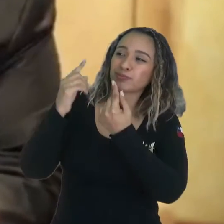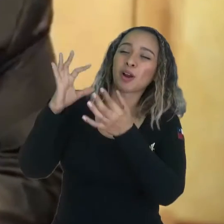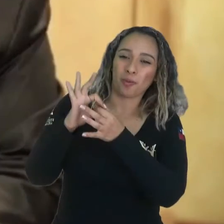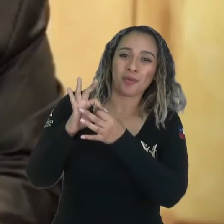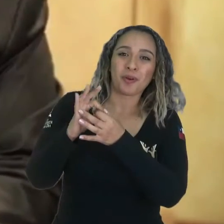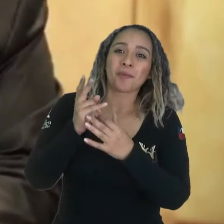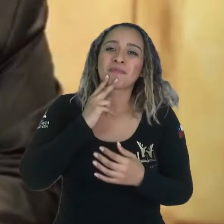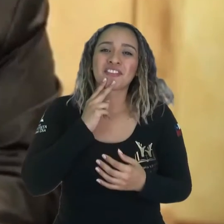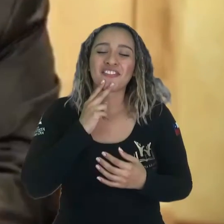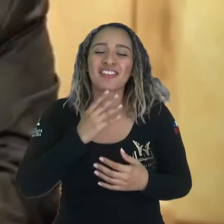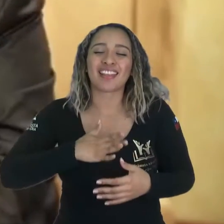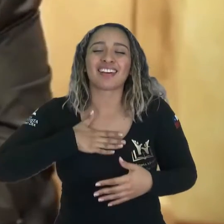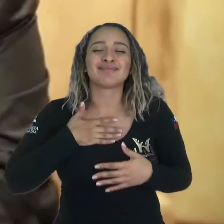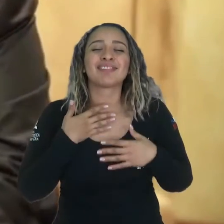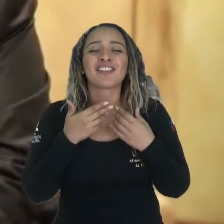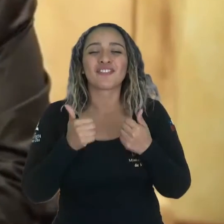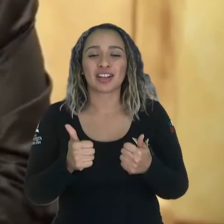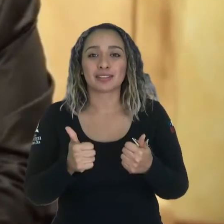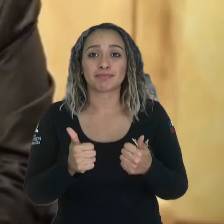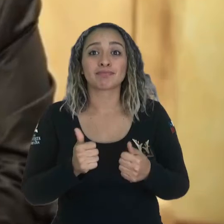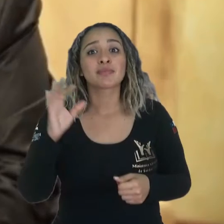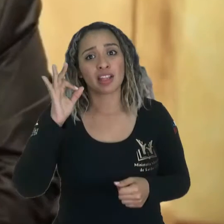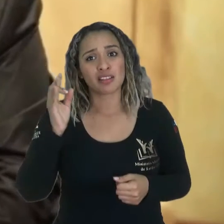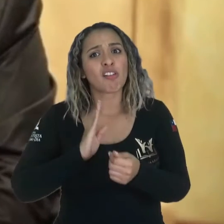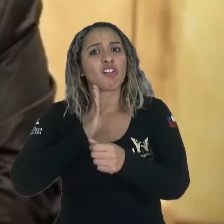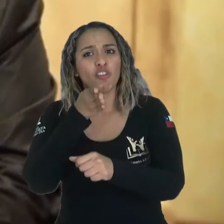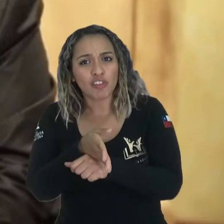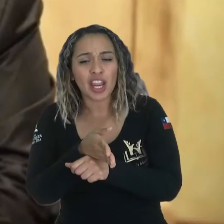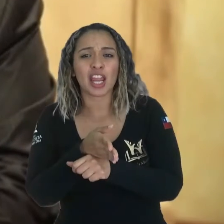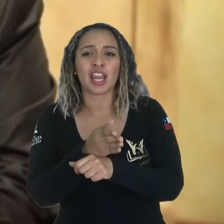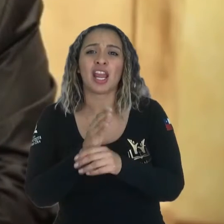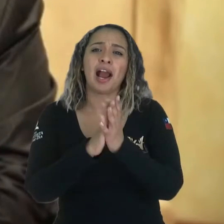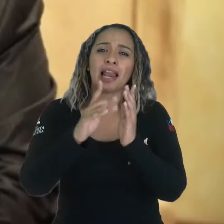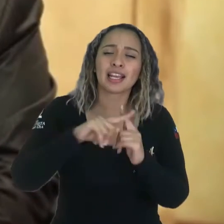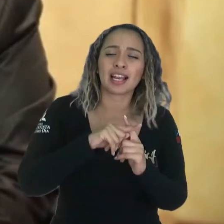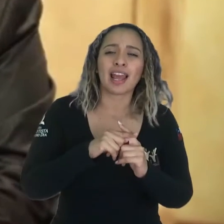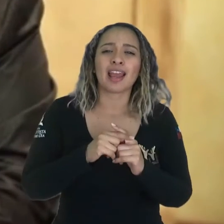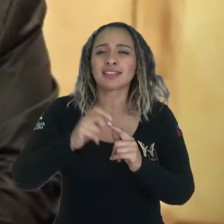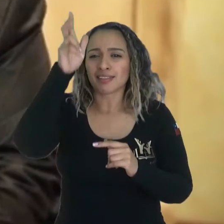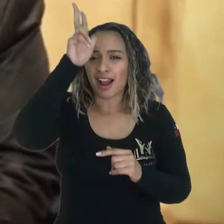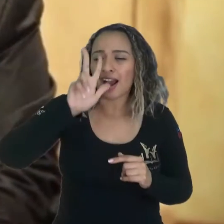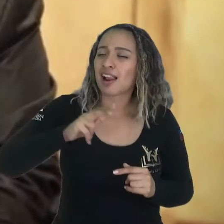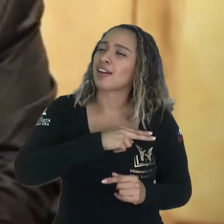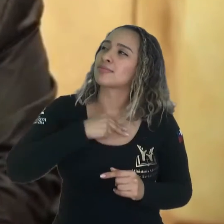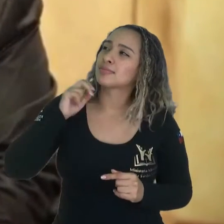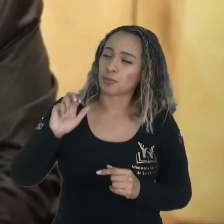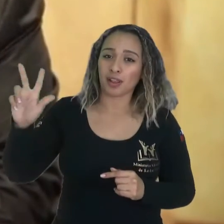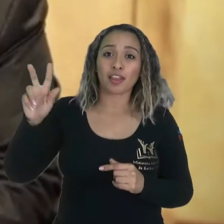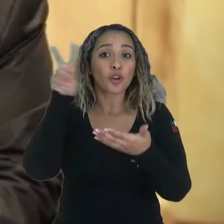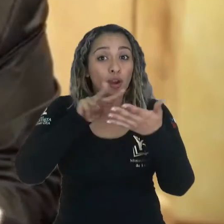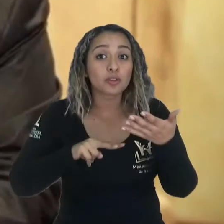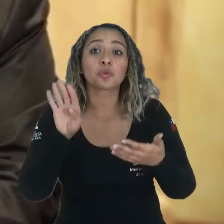es una vida abundante por lo tanto el sábado ve a la iglesia, reúne a tu familia, canta, alaba el nombre de Dios